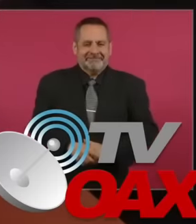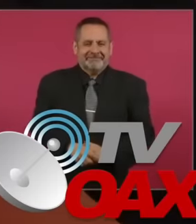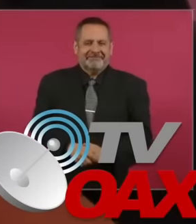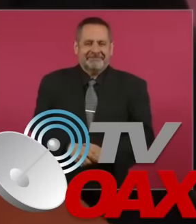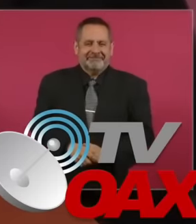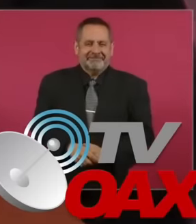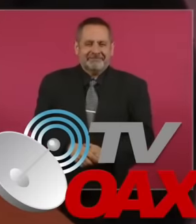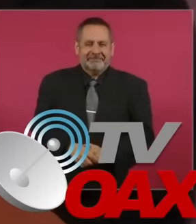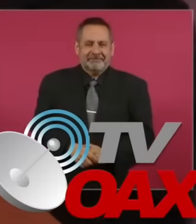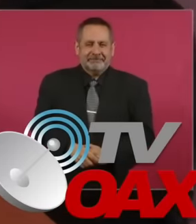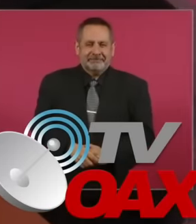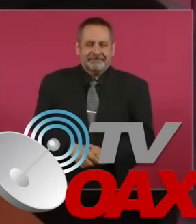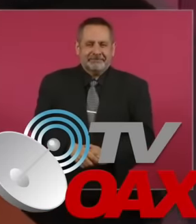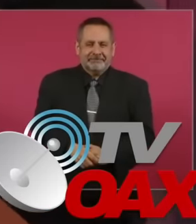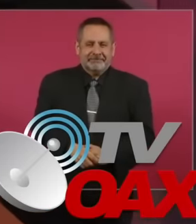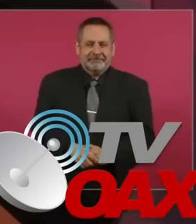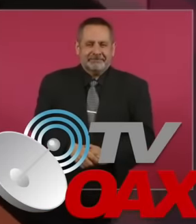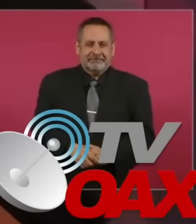Bueno.